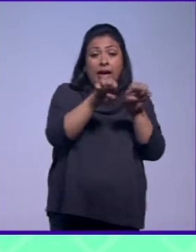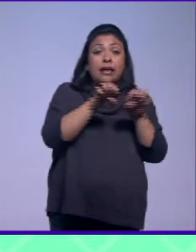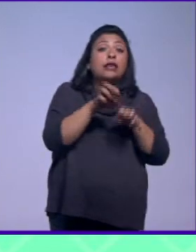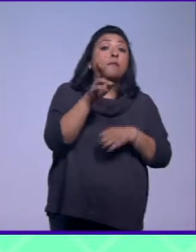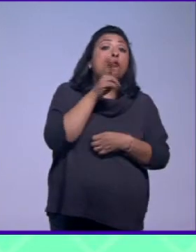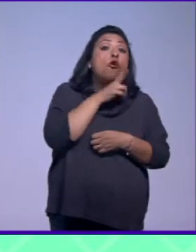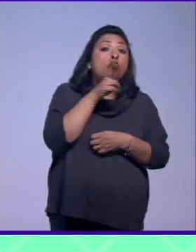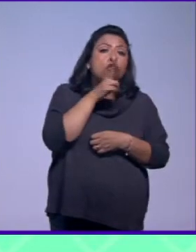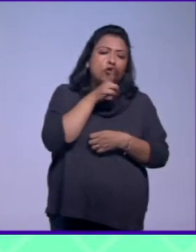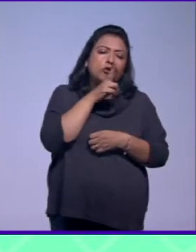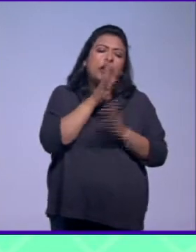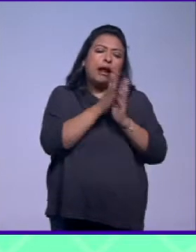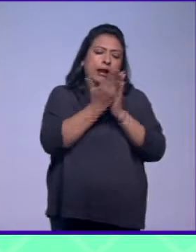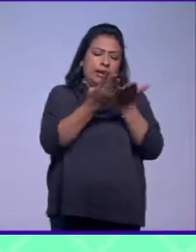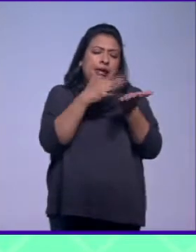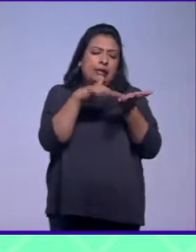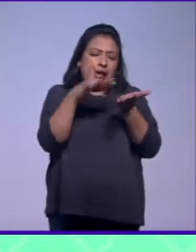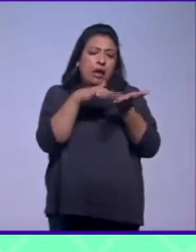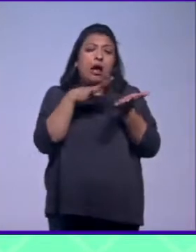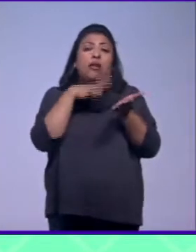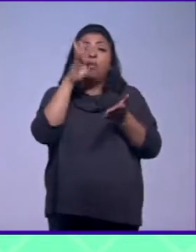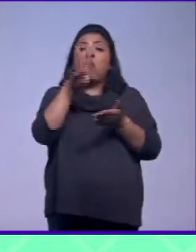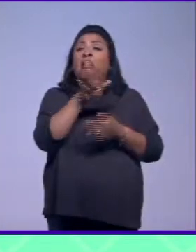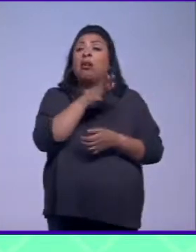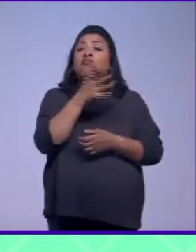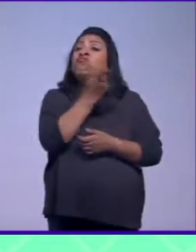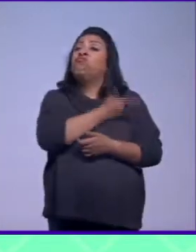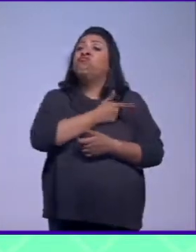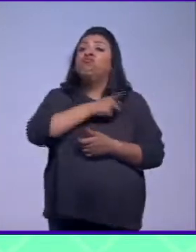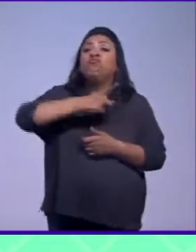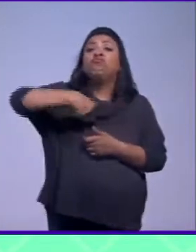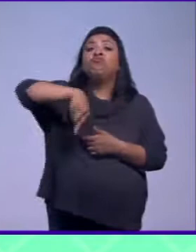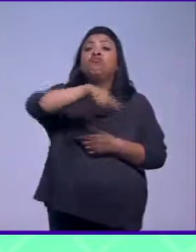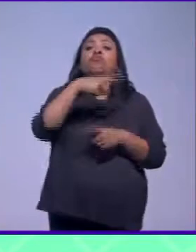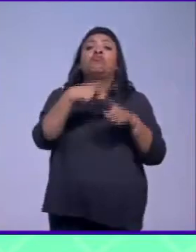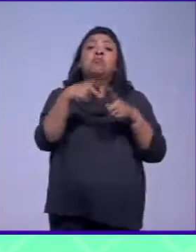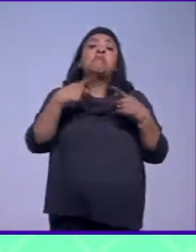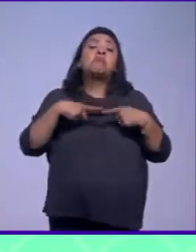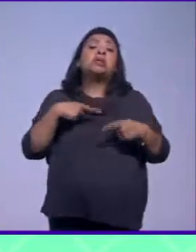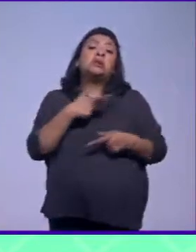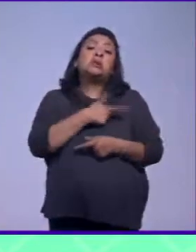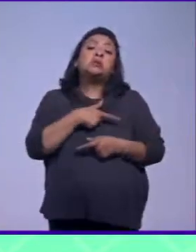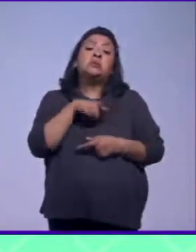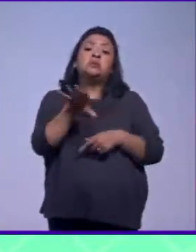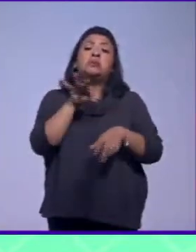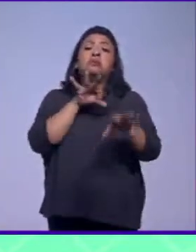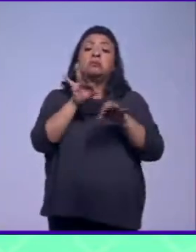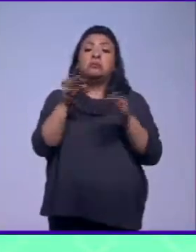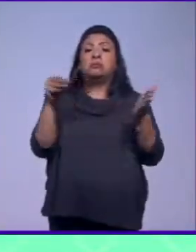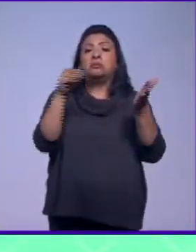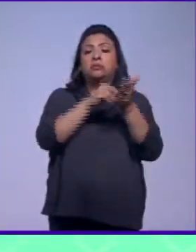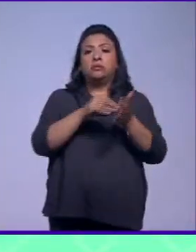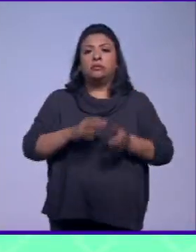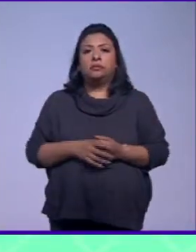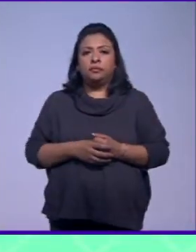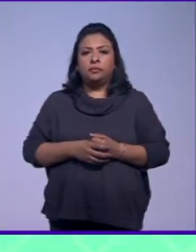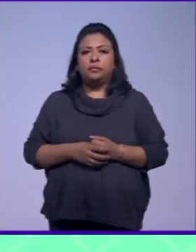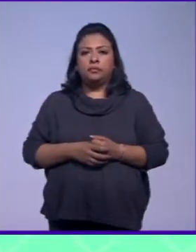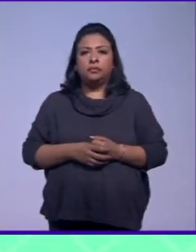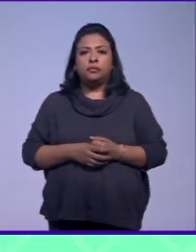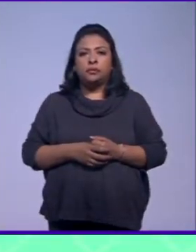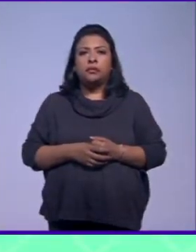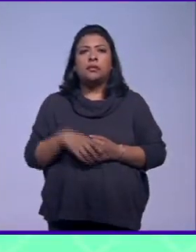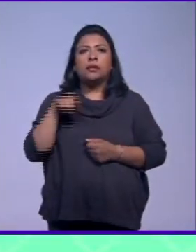de widgets y de mariches francés que publica nine hay